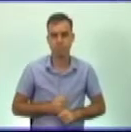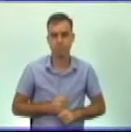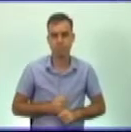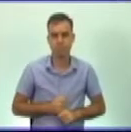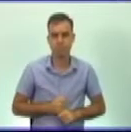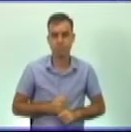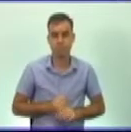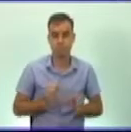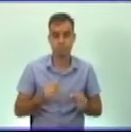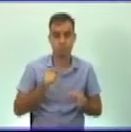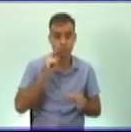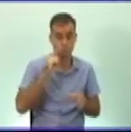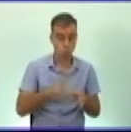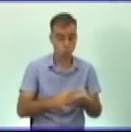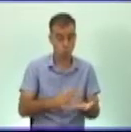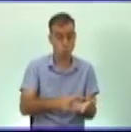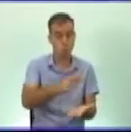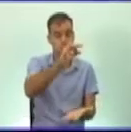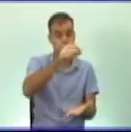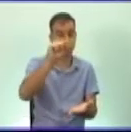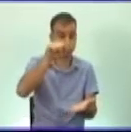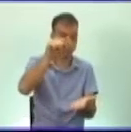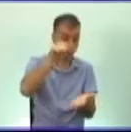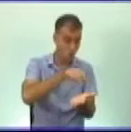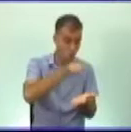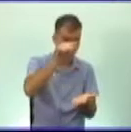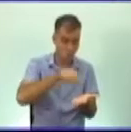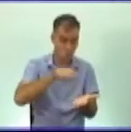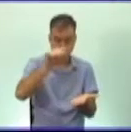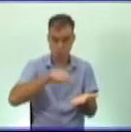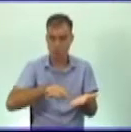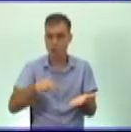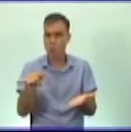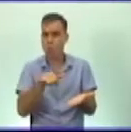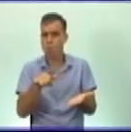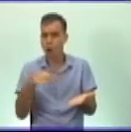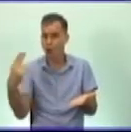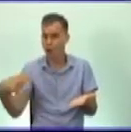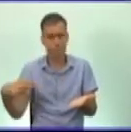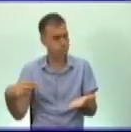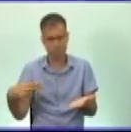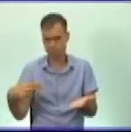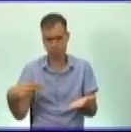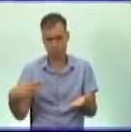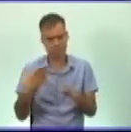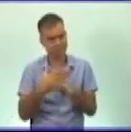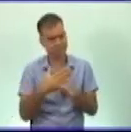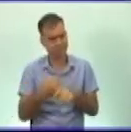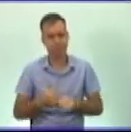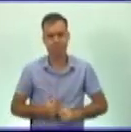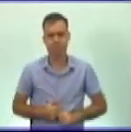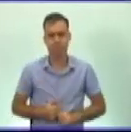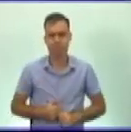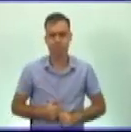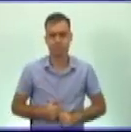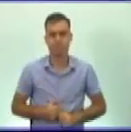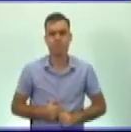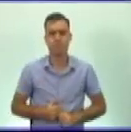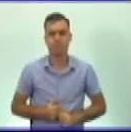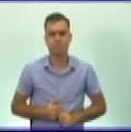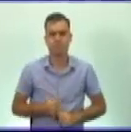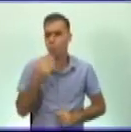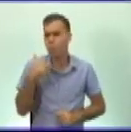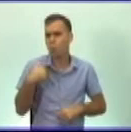vértice hasta los puntos de la circunferencia no son iguales numéricamente a la altura. Continuamos. Ahora, ¿cómo